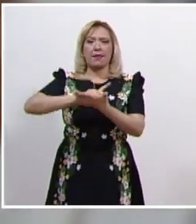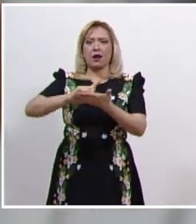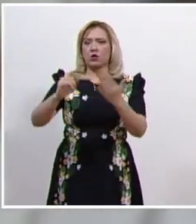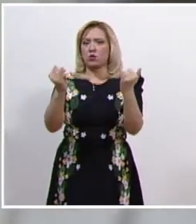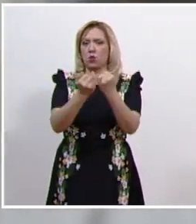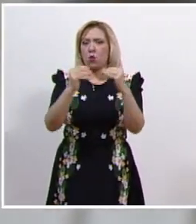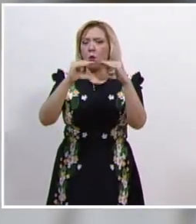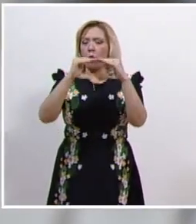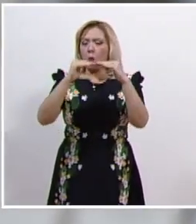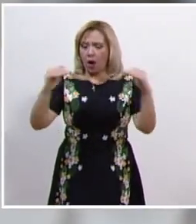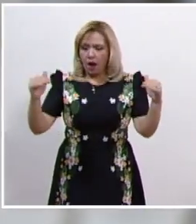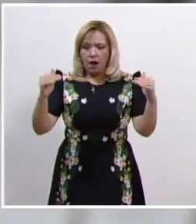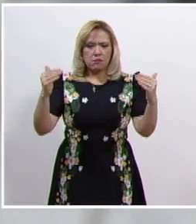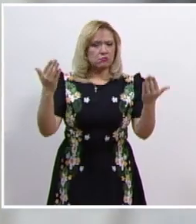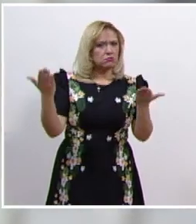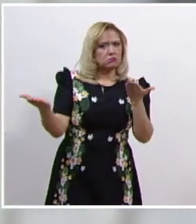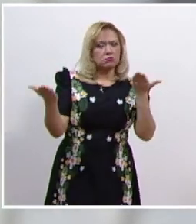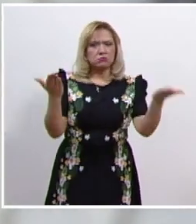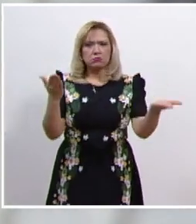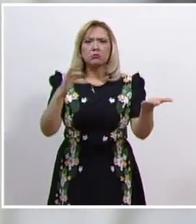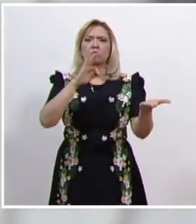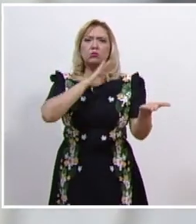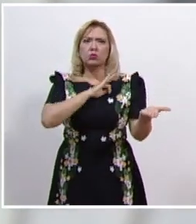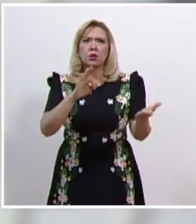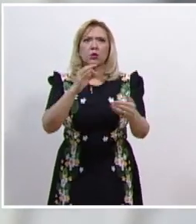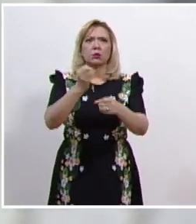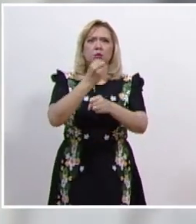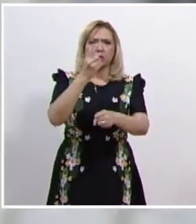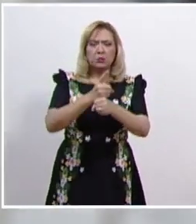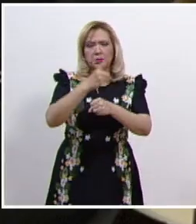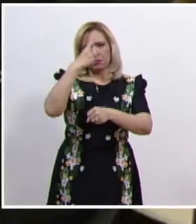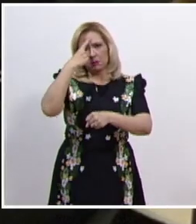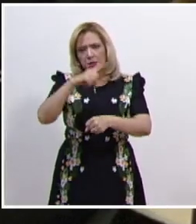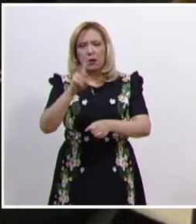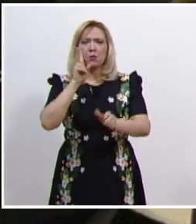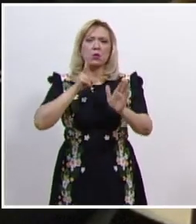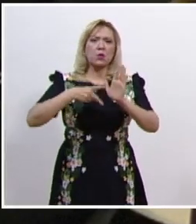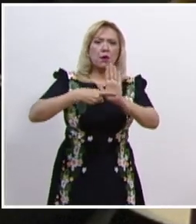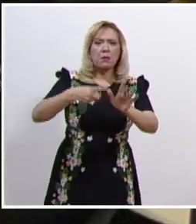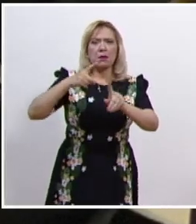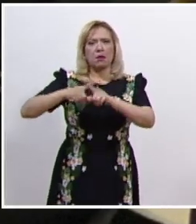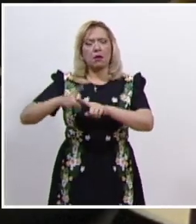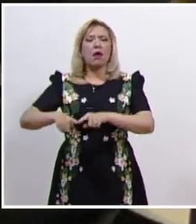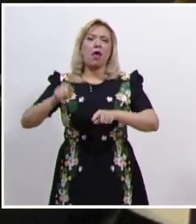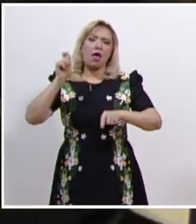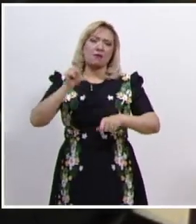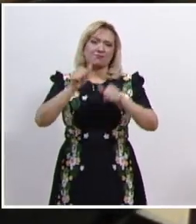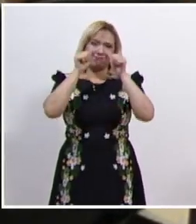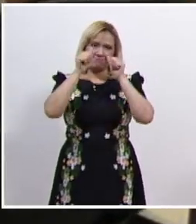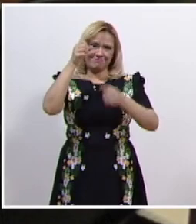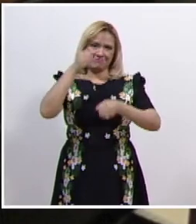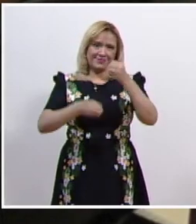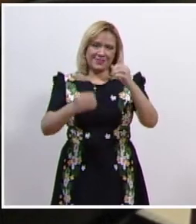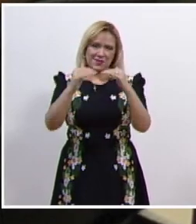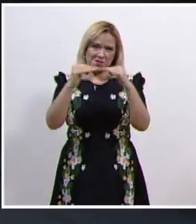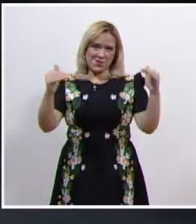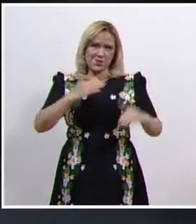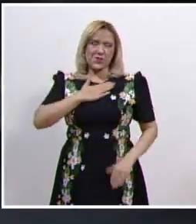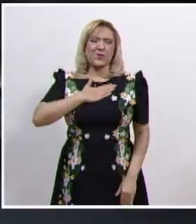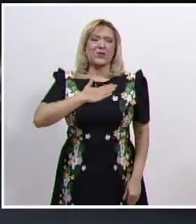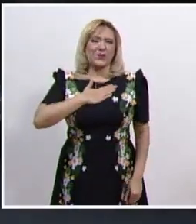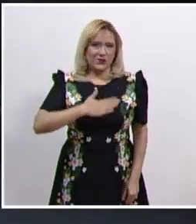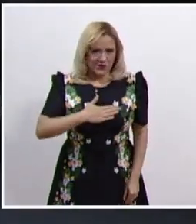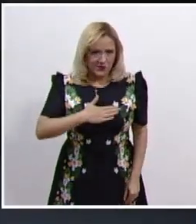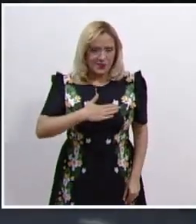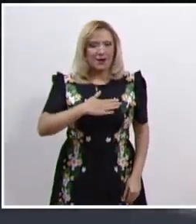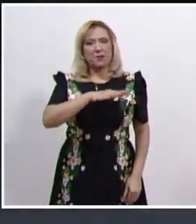e idénticas expectativas, posibilidades y cargas procesales para garantizar el acceso a la justicia en condiciones de igualdad que